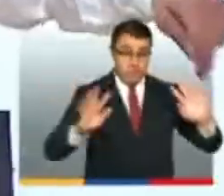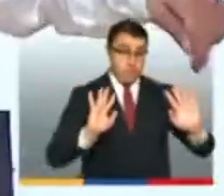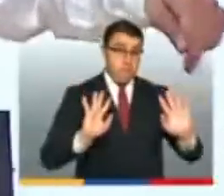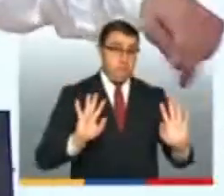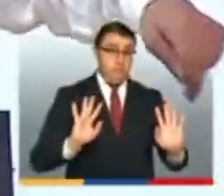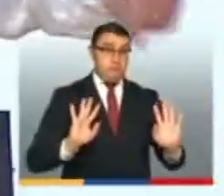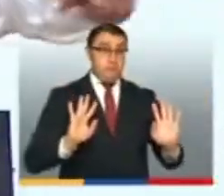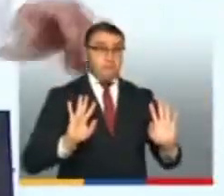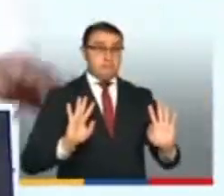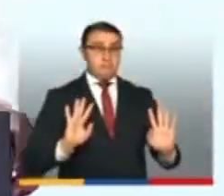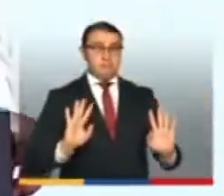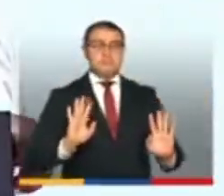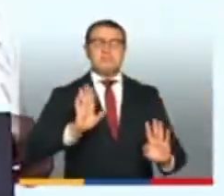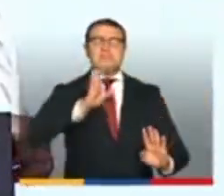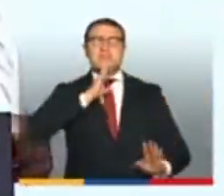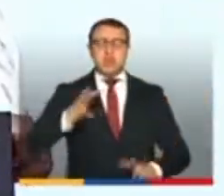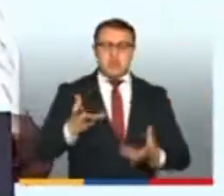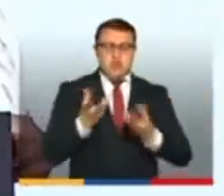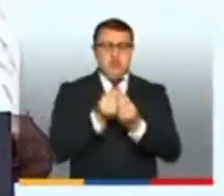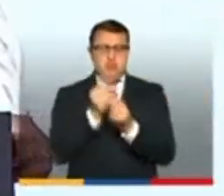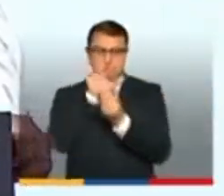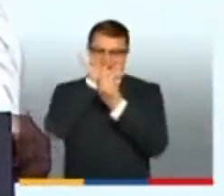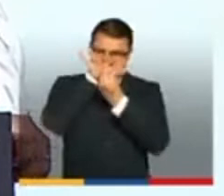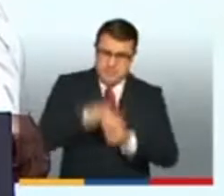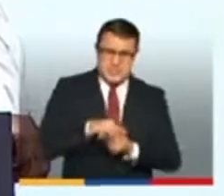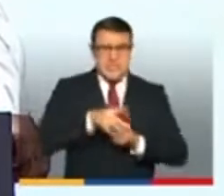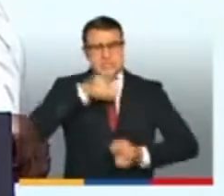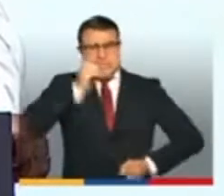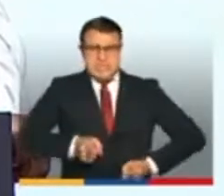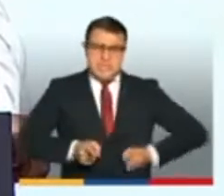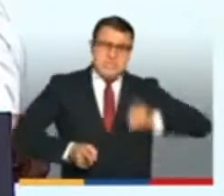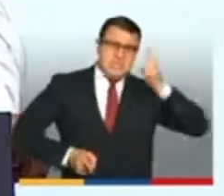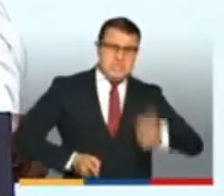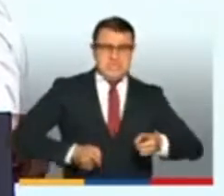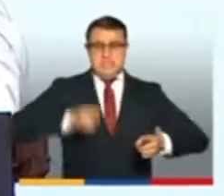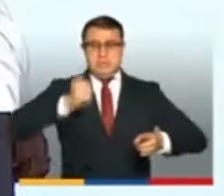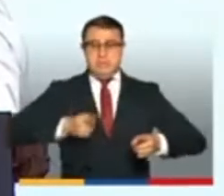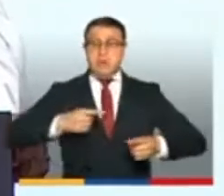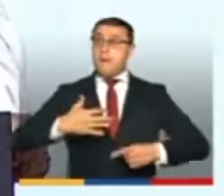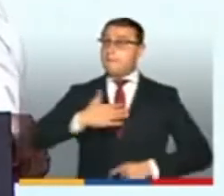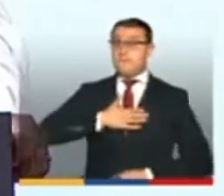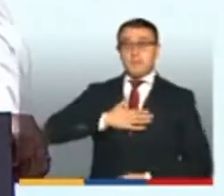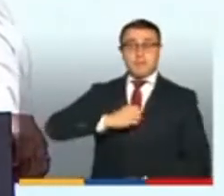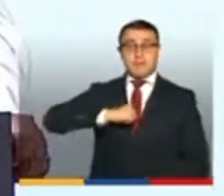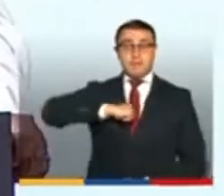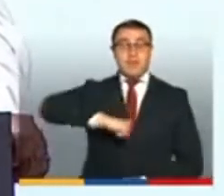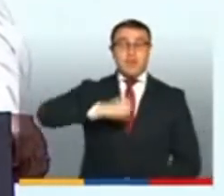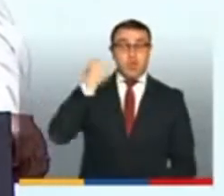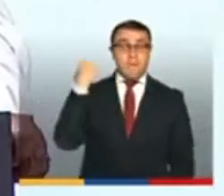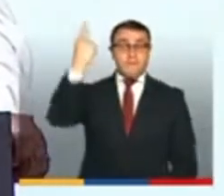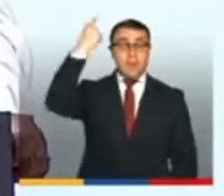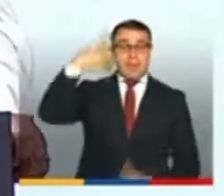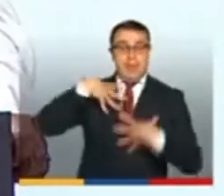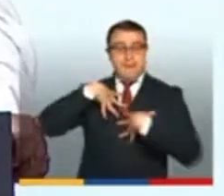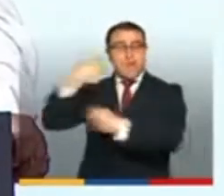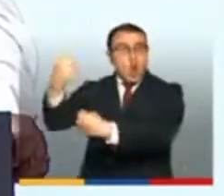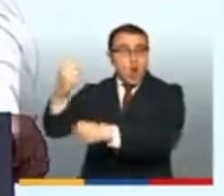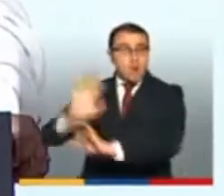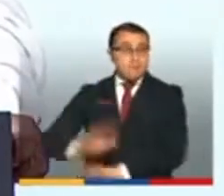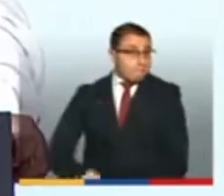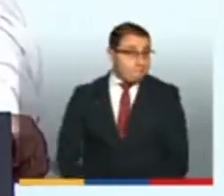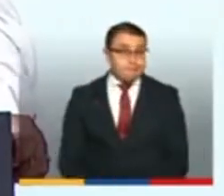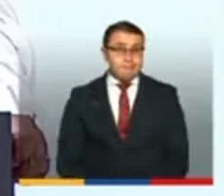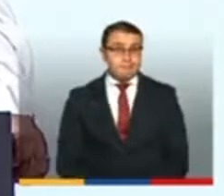el fascismo me hubiera quitado mis derechos políticos me había ya